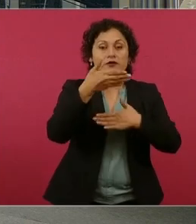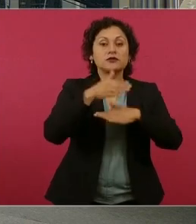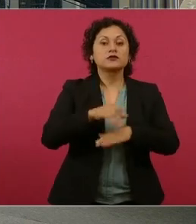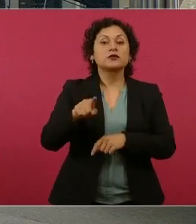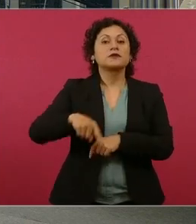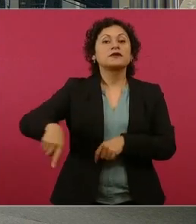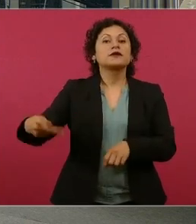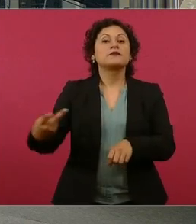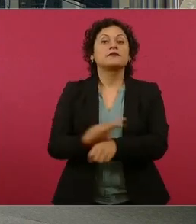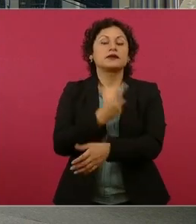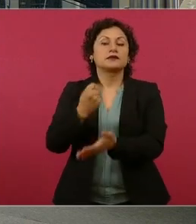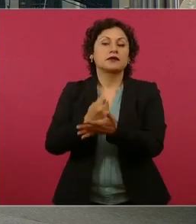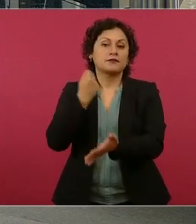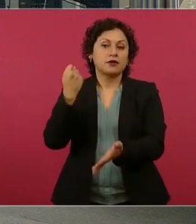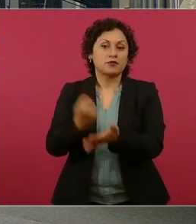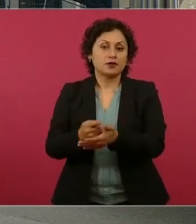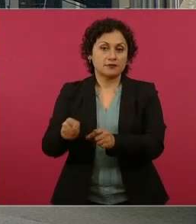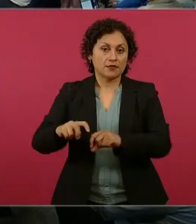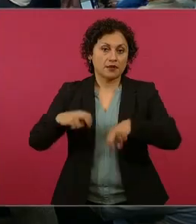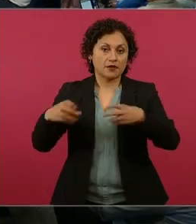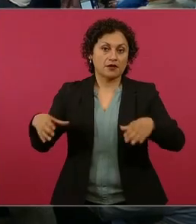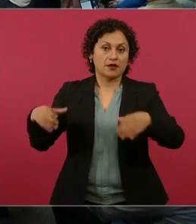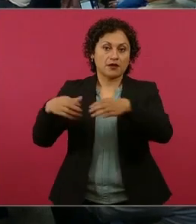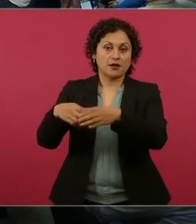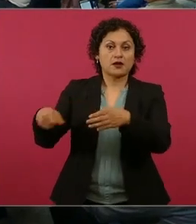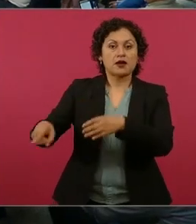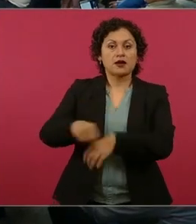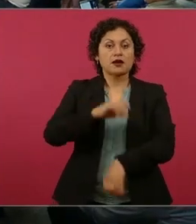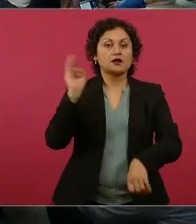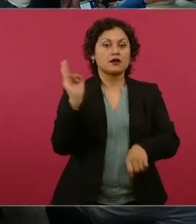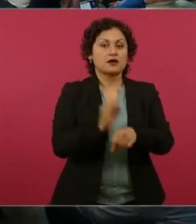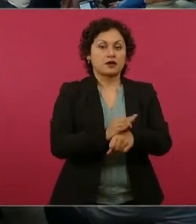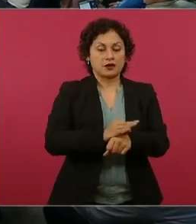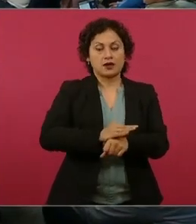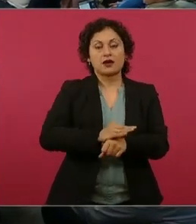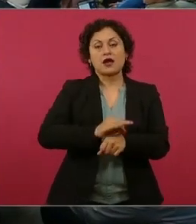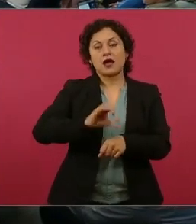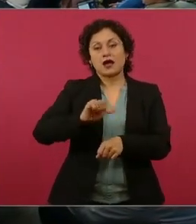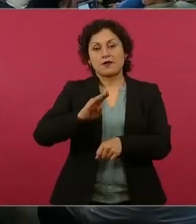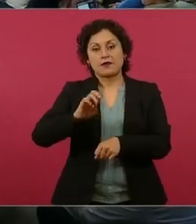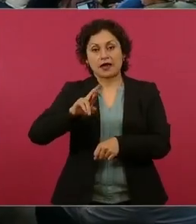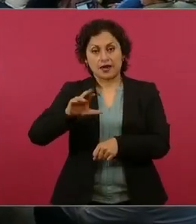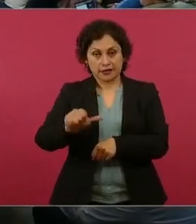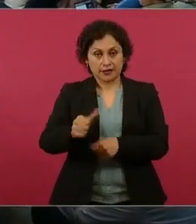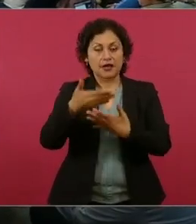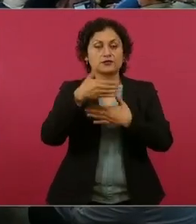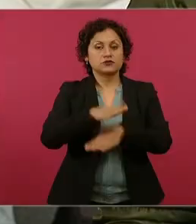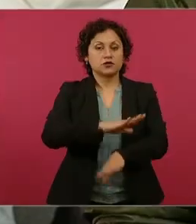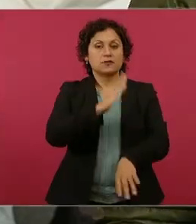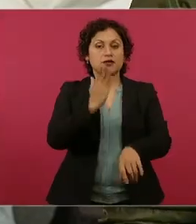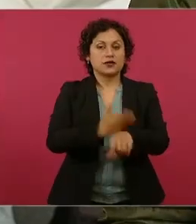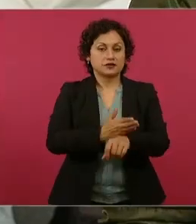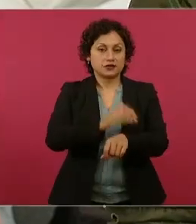Tamaulipas que exoneró a José Luis Abarca por el secuestro de los 43 normalistas de Ayotzinapa y a 19 personas más,